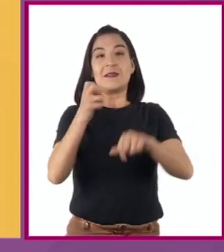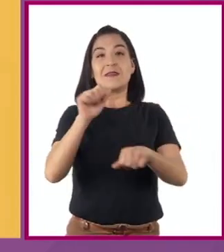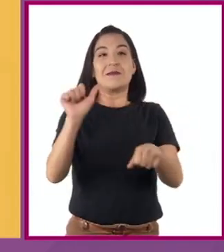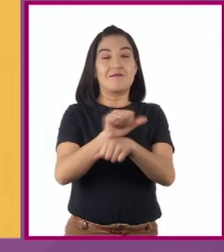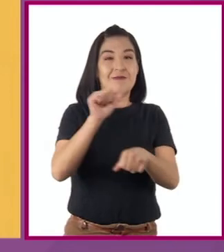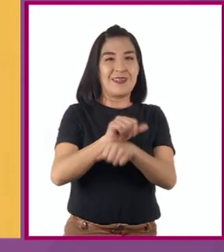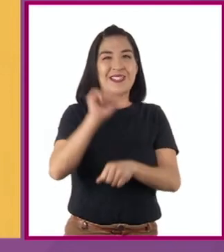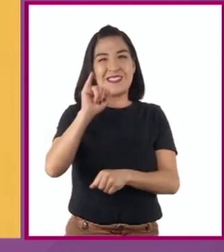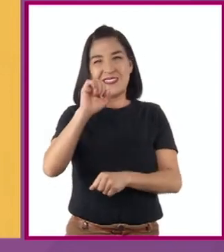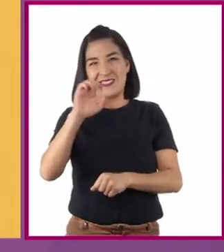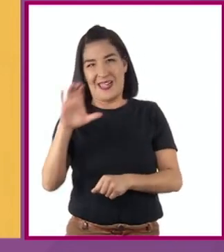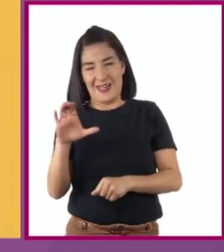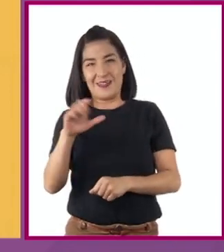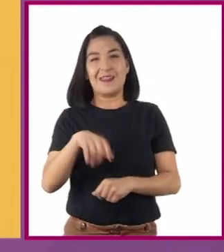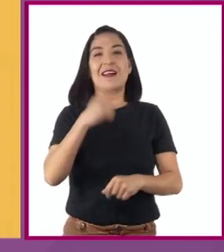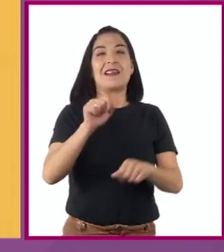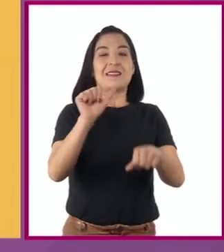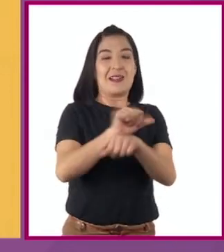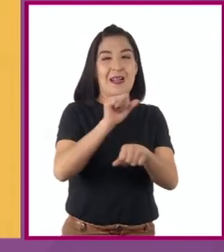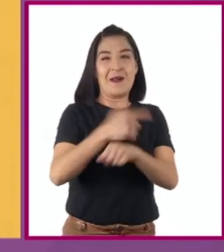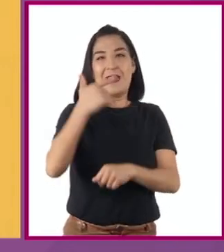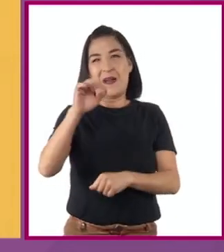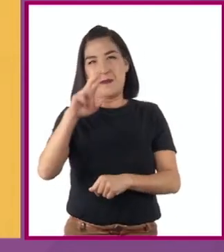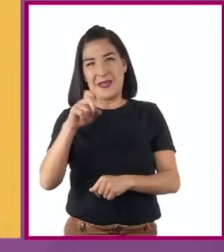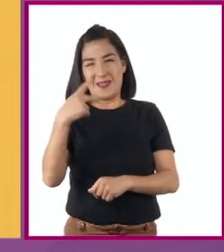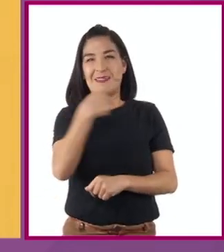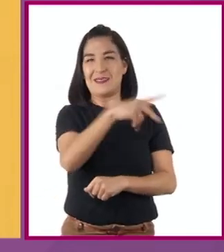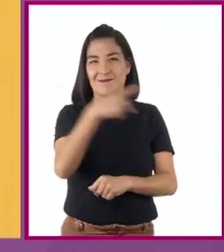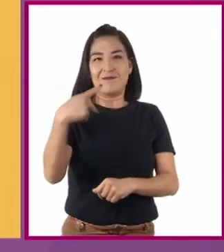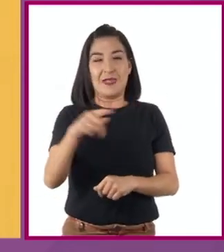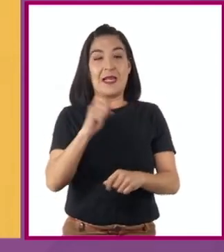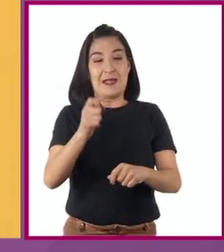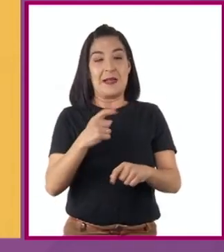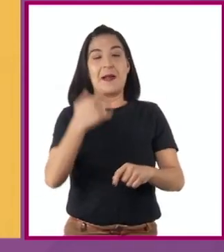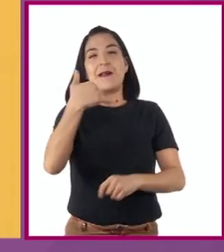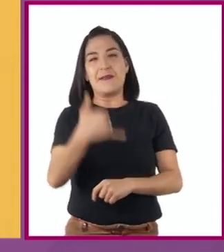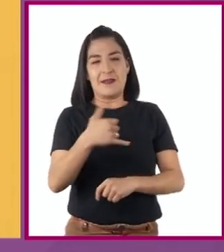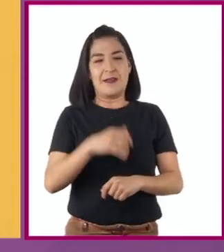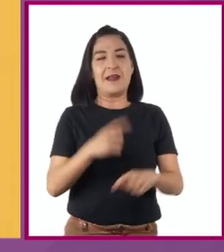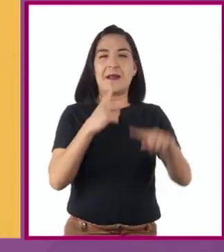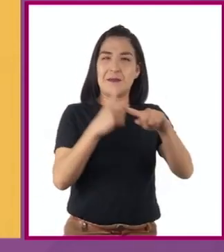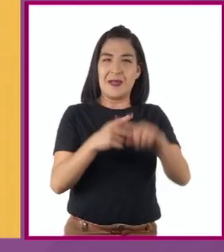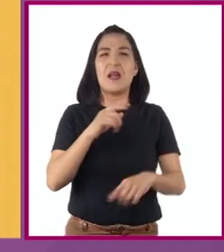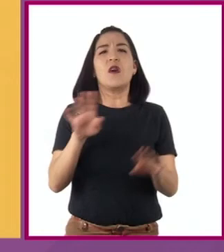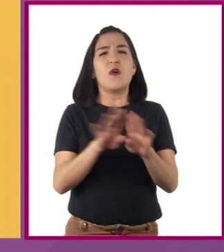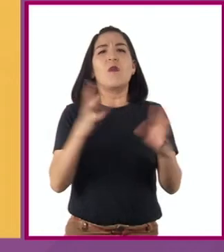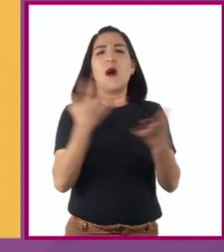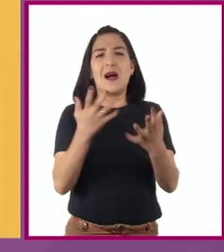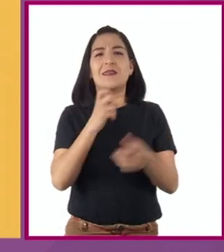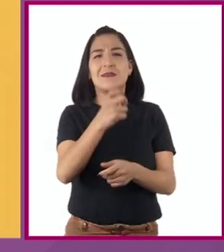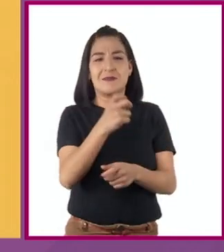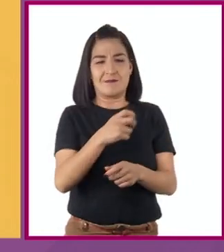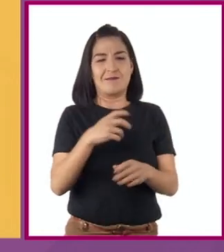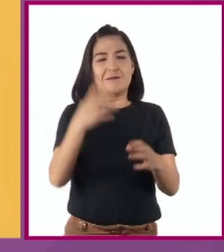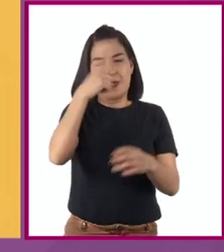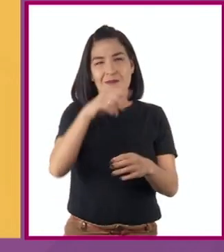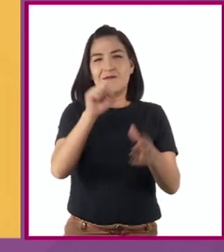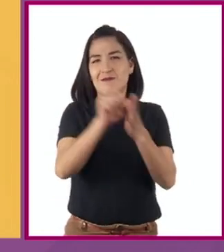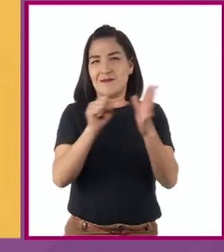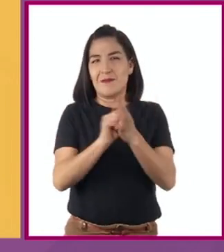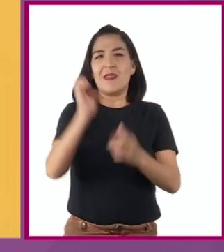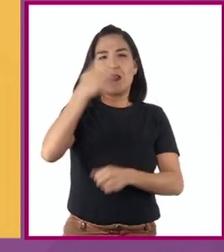Isaac y de los carros de Gabriel, X más Y. ¿Qué hizo Efraín para resolver el sistema de ecuaciones?